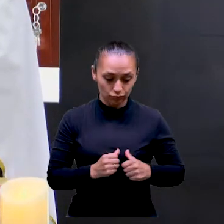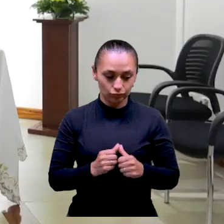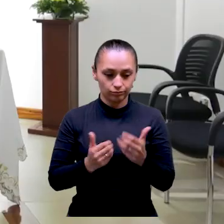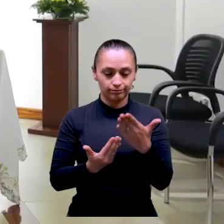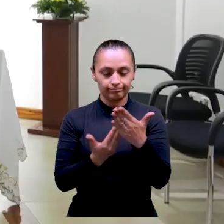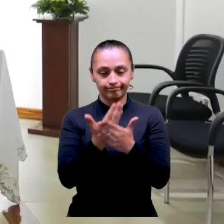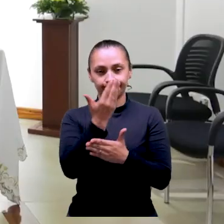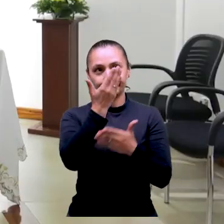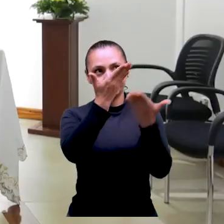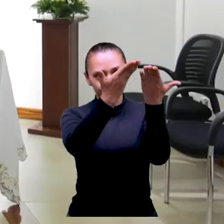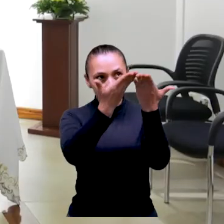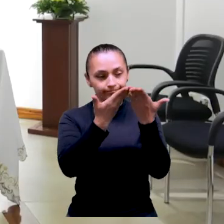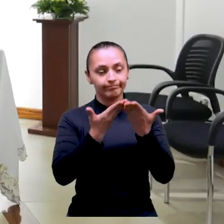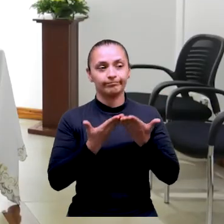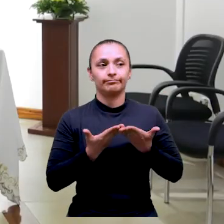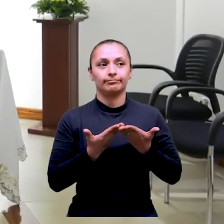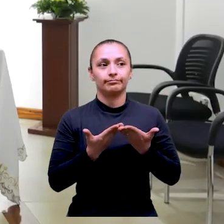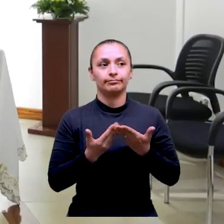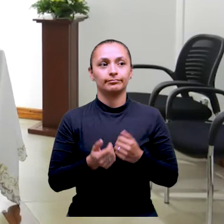corazón nuevo